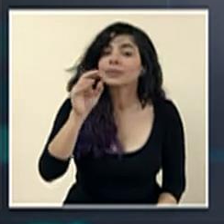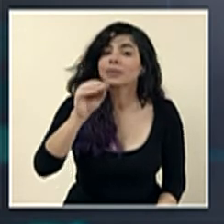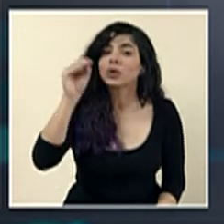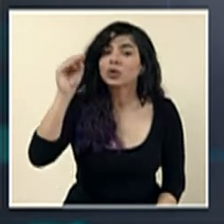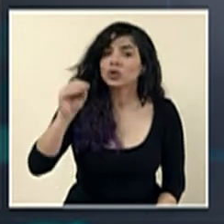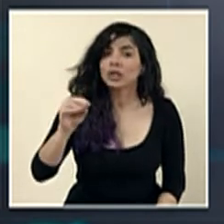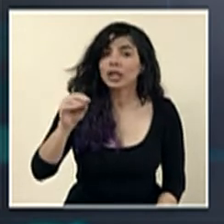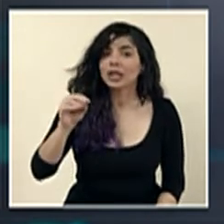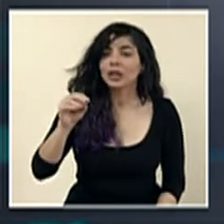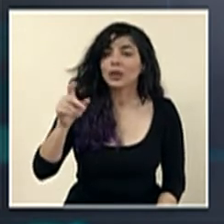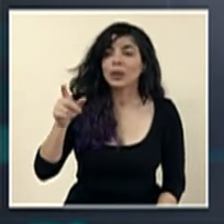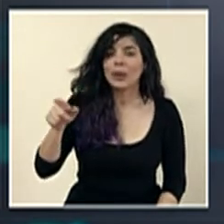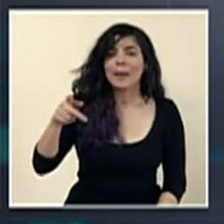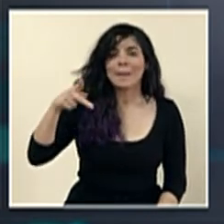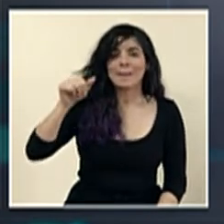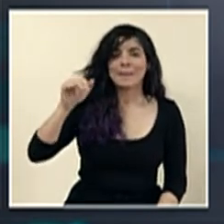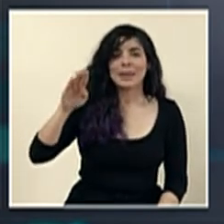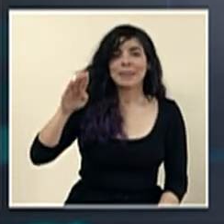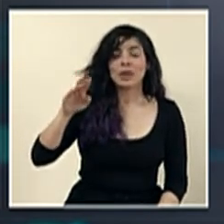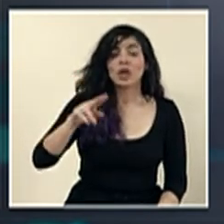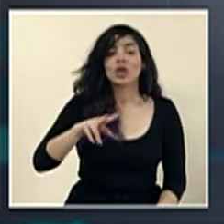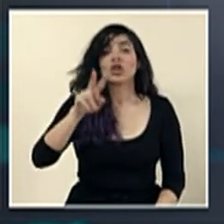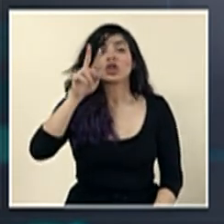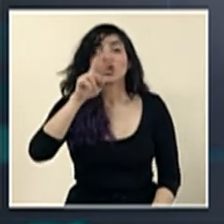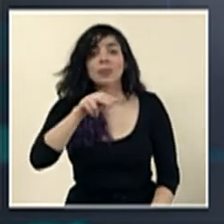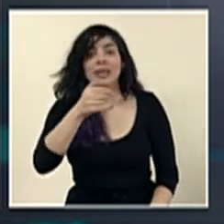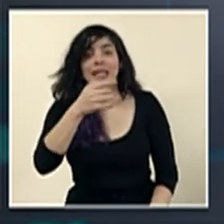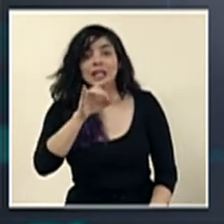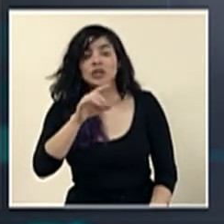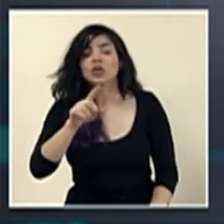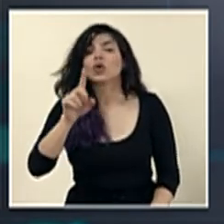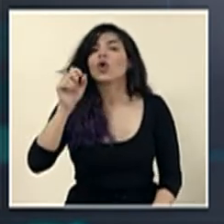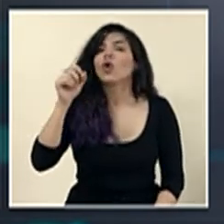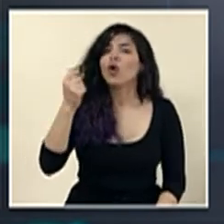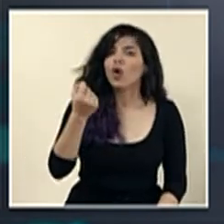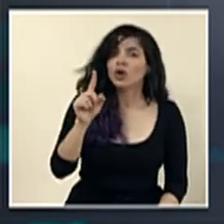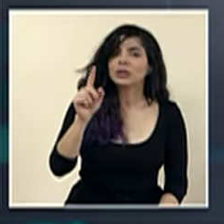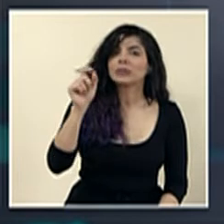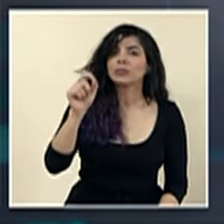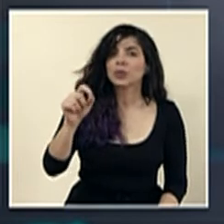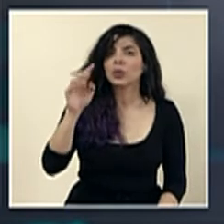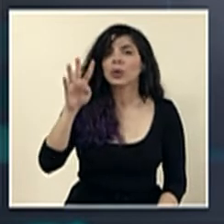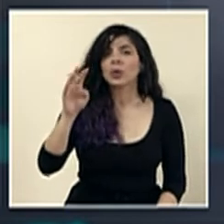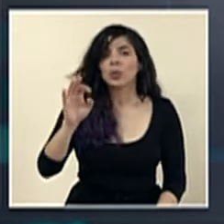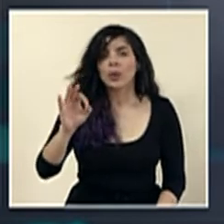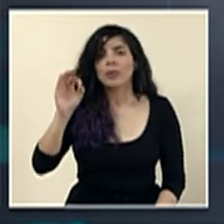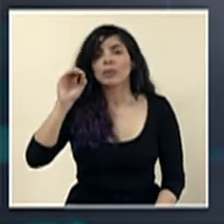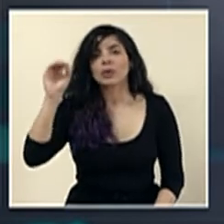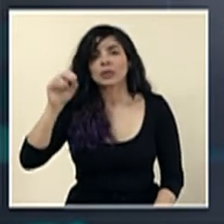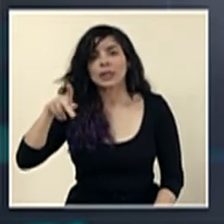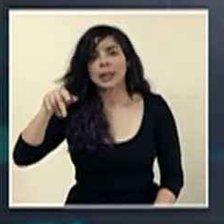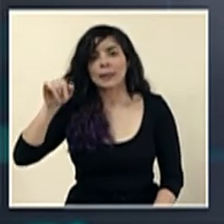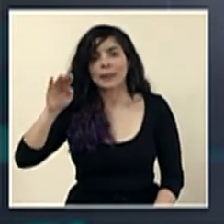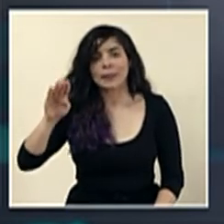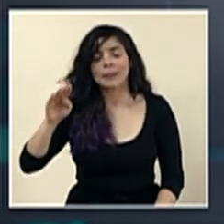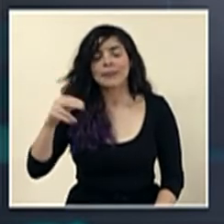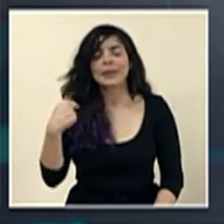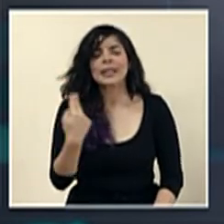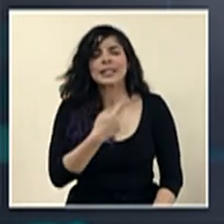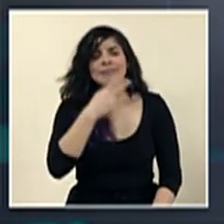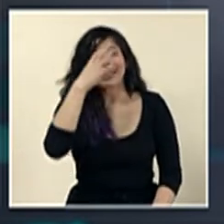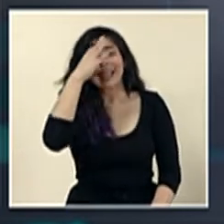11.23% del PIB. Y en el 2018 en un 11.49% del PIB. Creemos